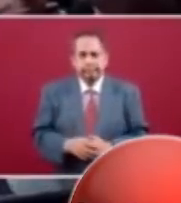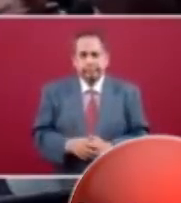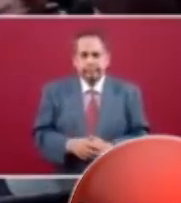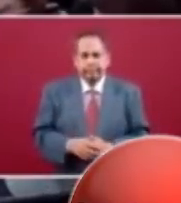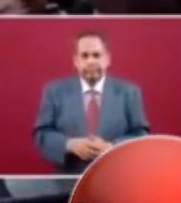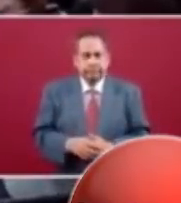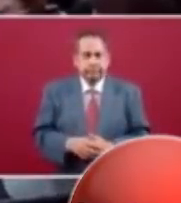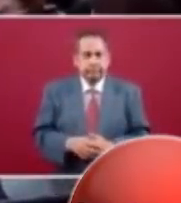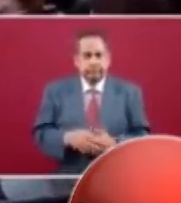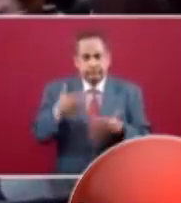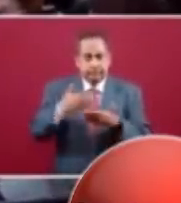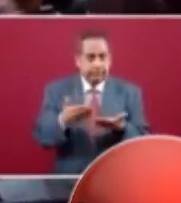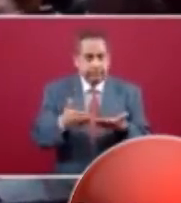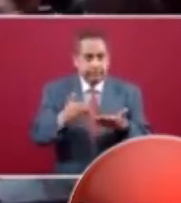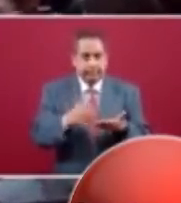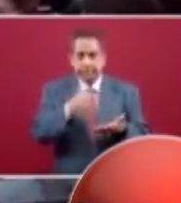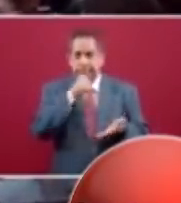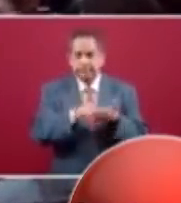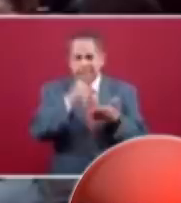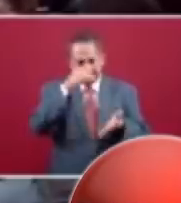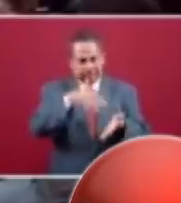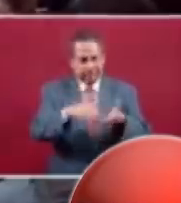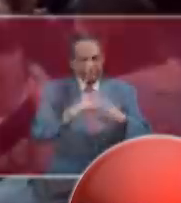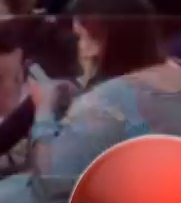o las publicaban